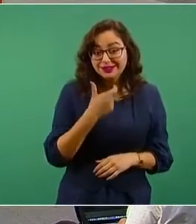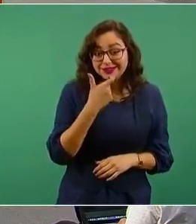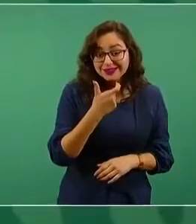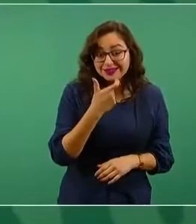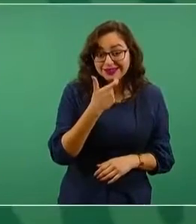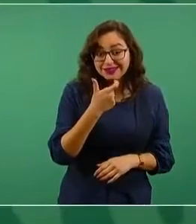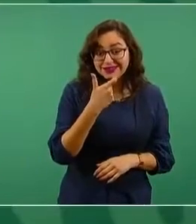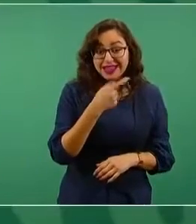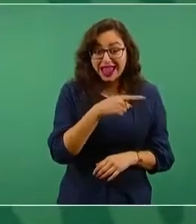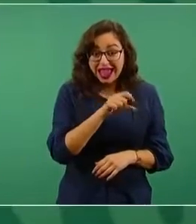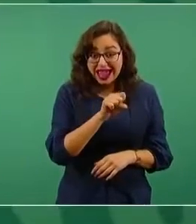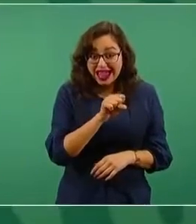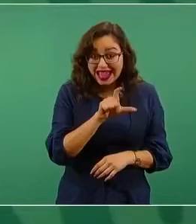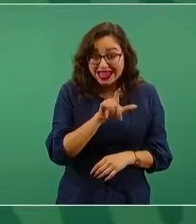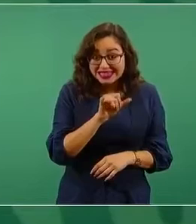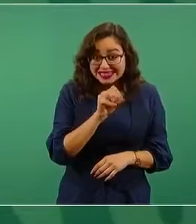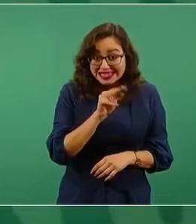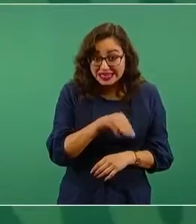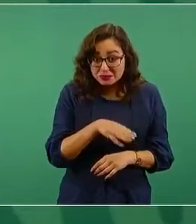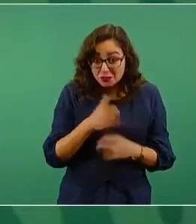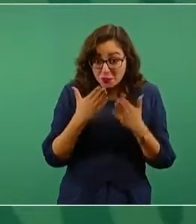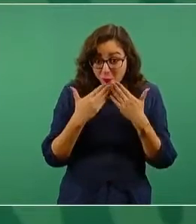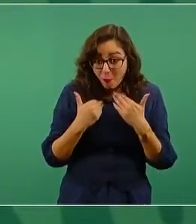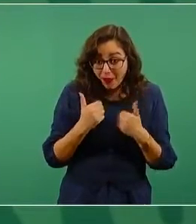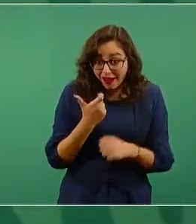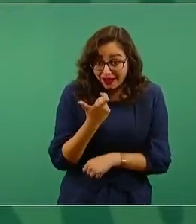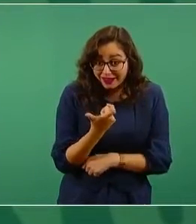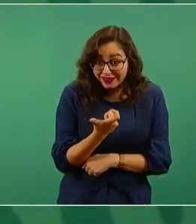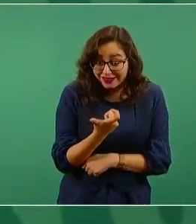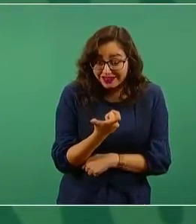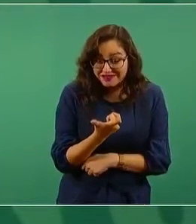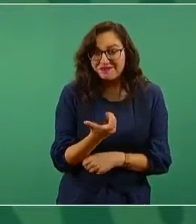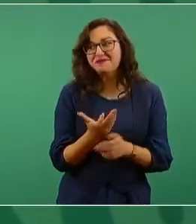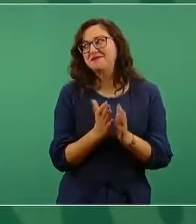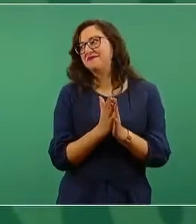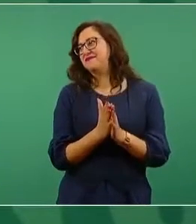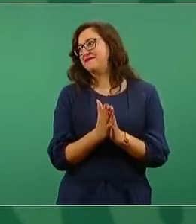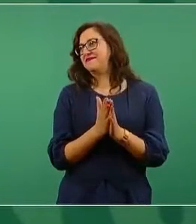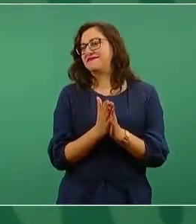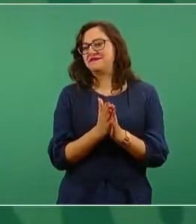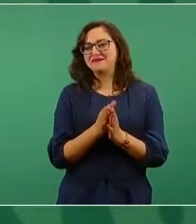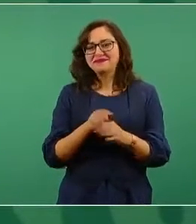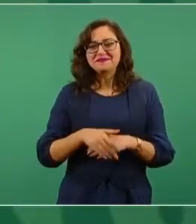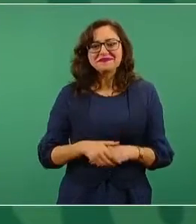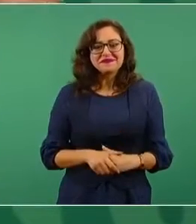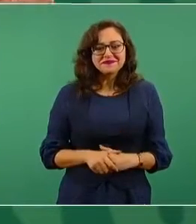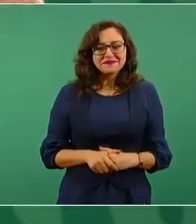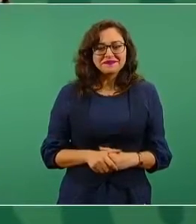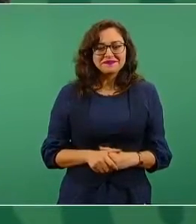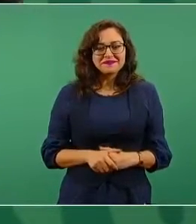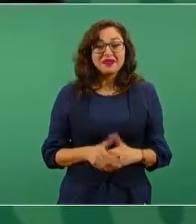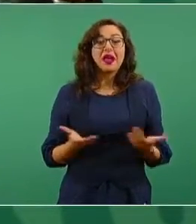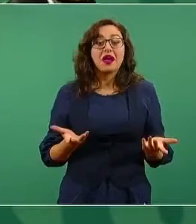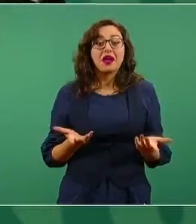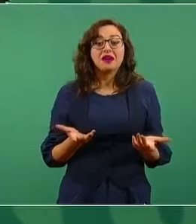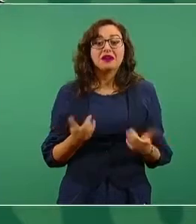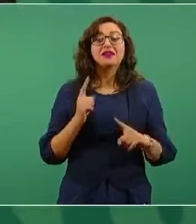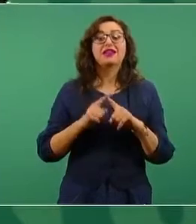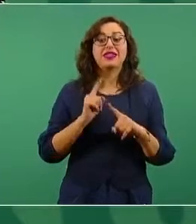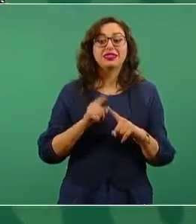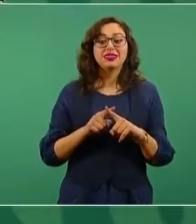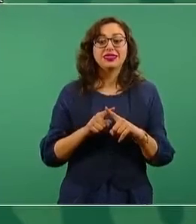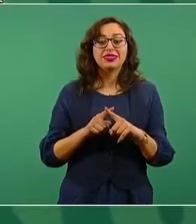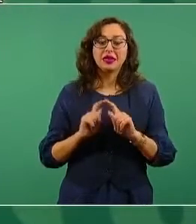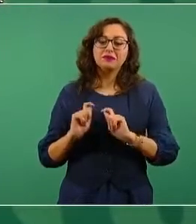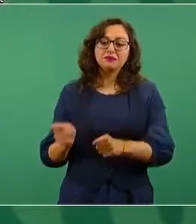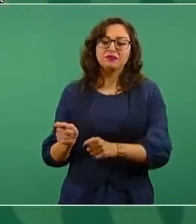La empresa de Slim. ¿Y quién construyó? Pues OHL.